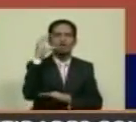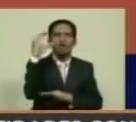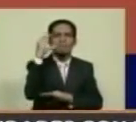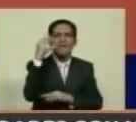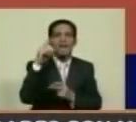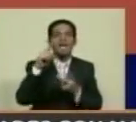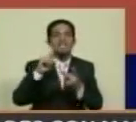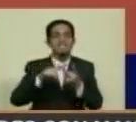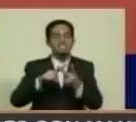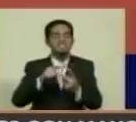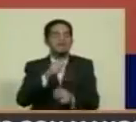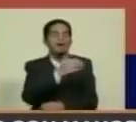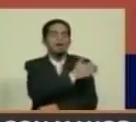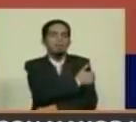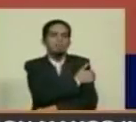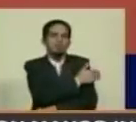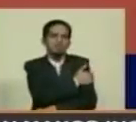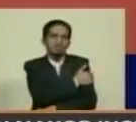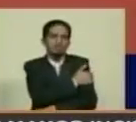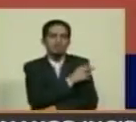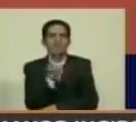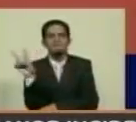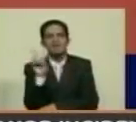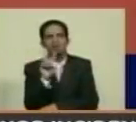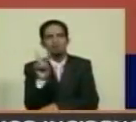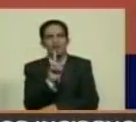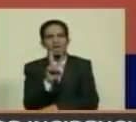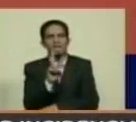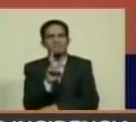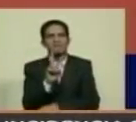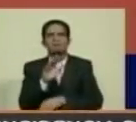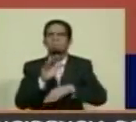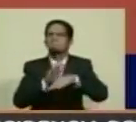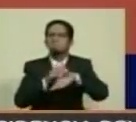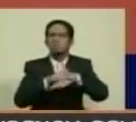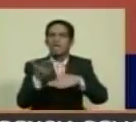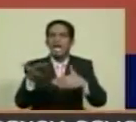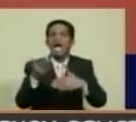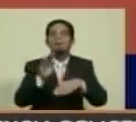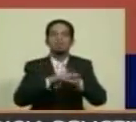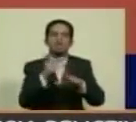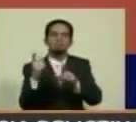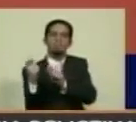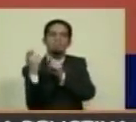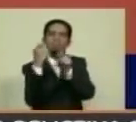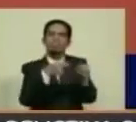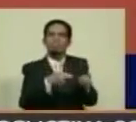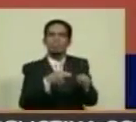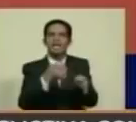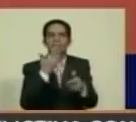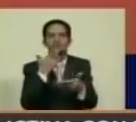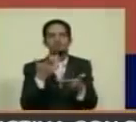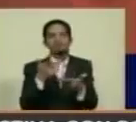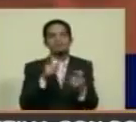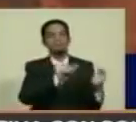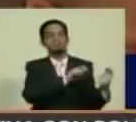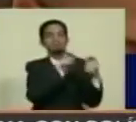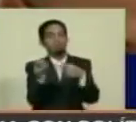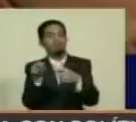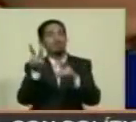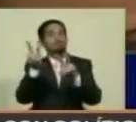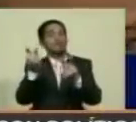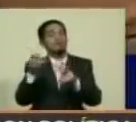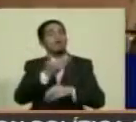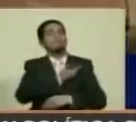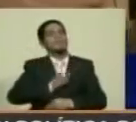derecha violenta y terrorista venezolana, porque hubo cambio en los mandos militares a raíz de la toma de posesión en el gobierno del